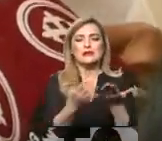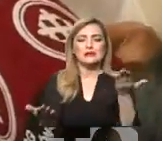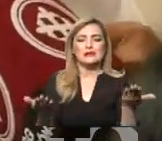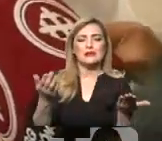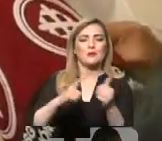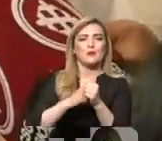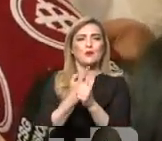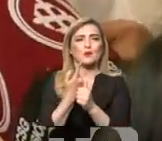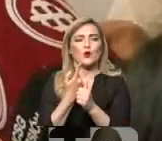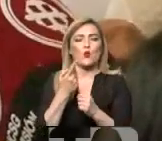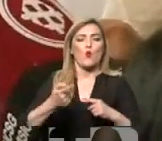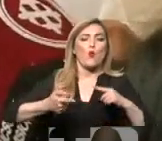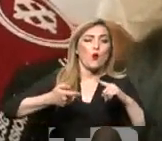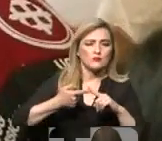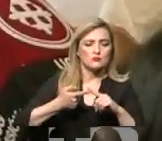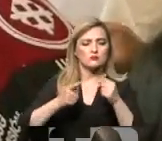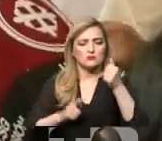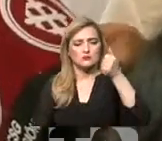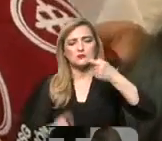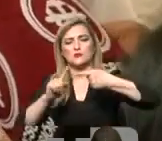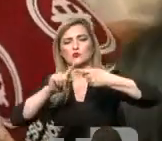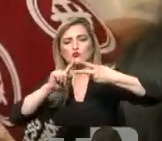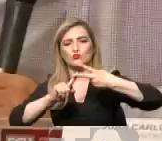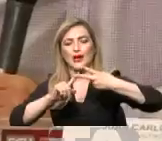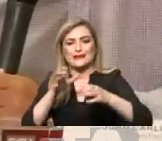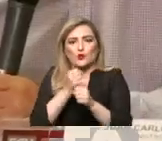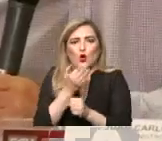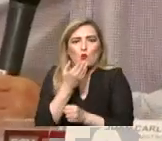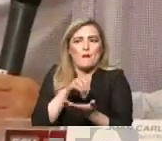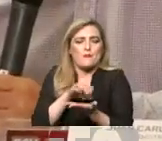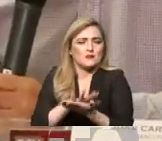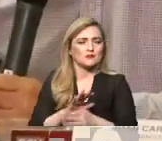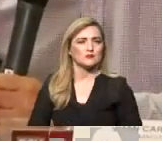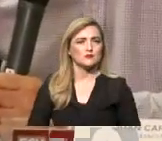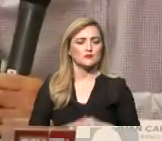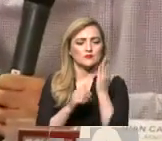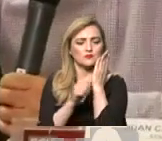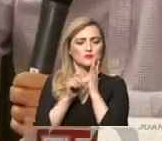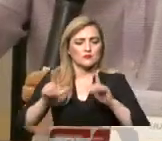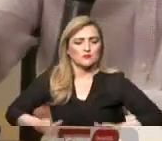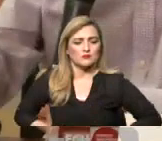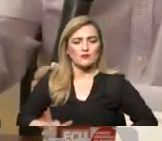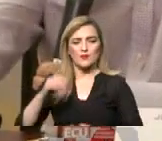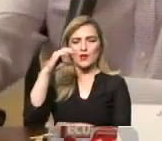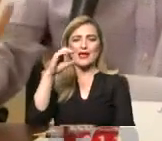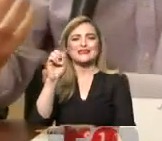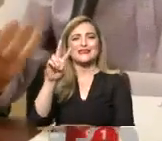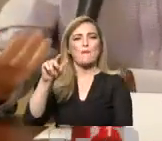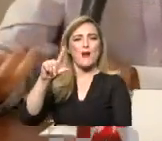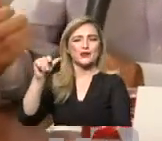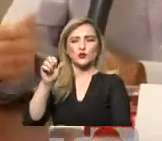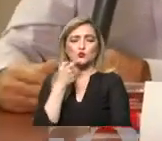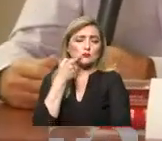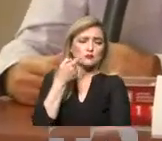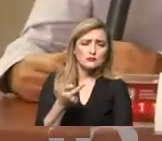primero lo blando y segundo bajo qué protocolos finalmente el ministro de salud juan carlos ceballos manifestó durante